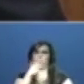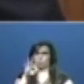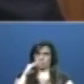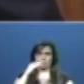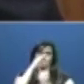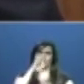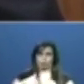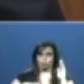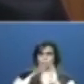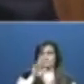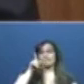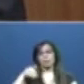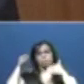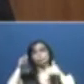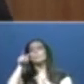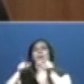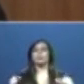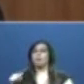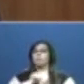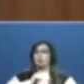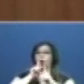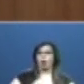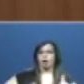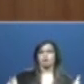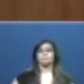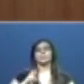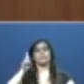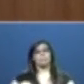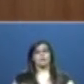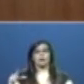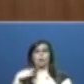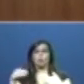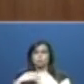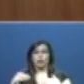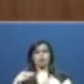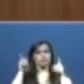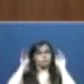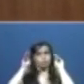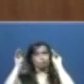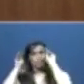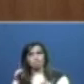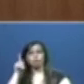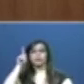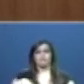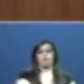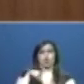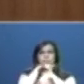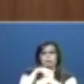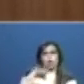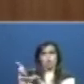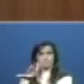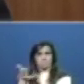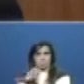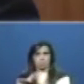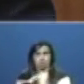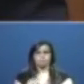larga duración hubo más de 25,000 usuarios de acciones formativas y 5,500 de orientación e intermediación se impulsó la